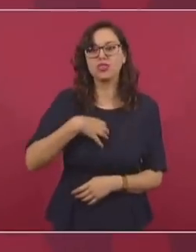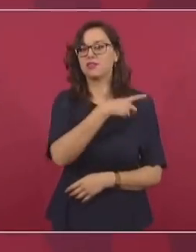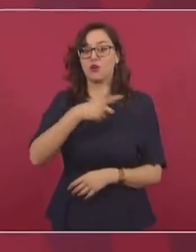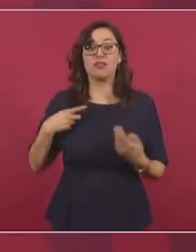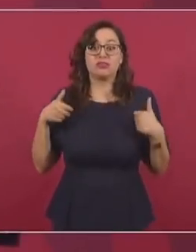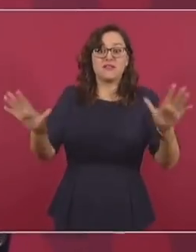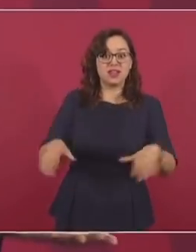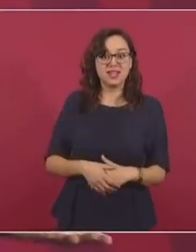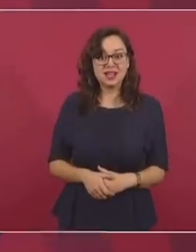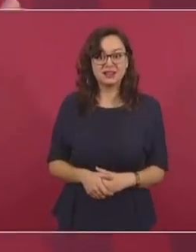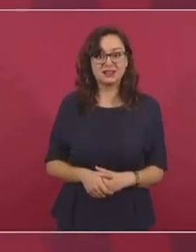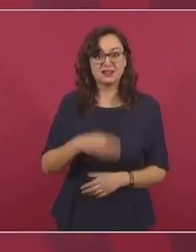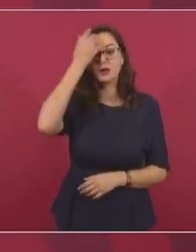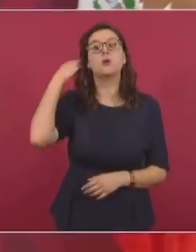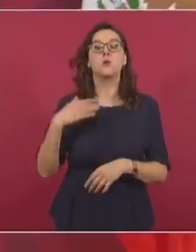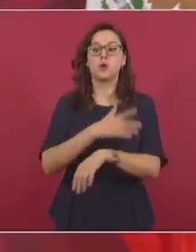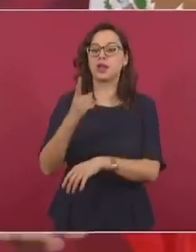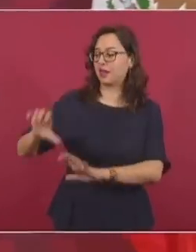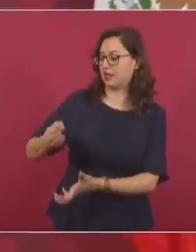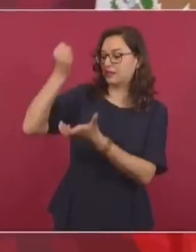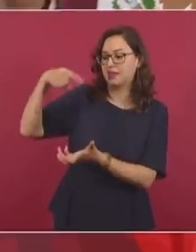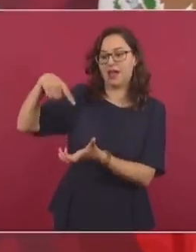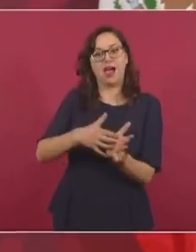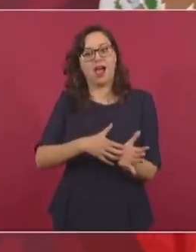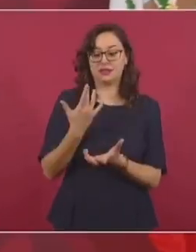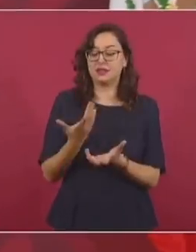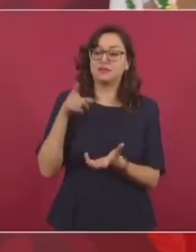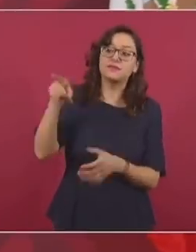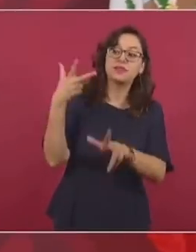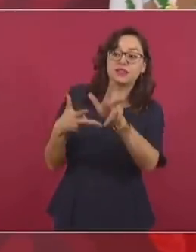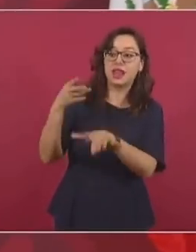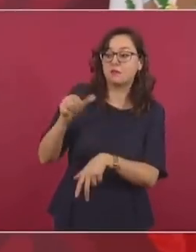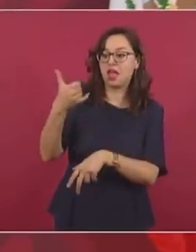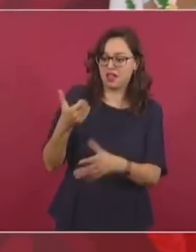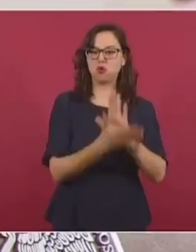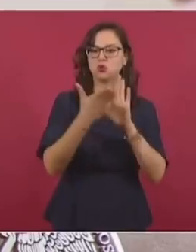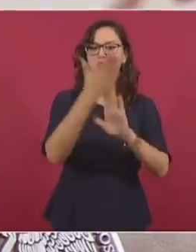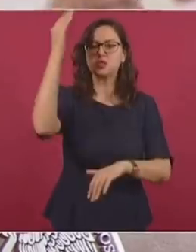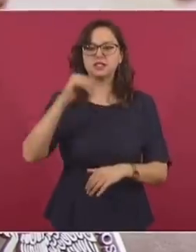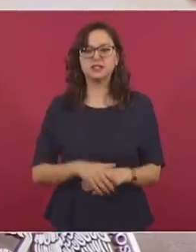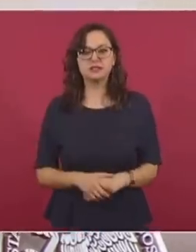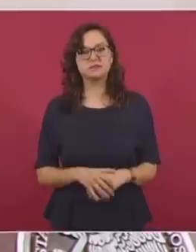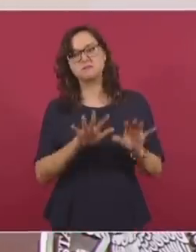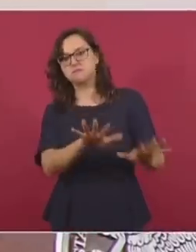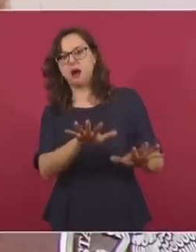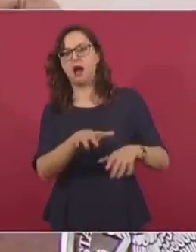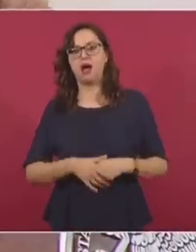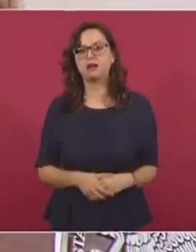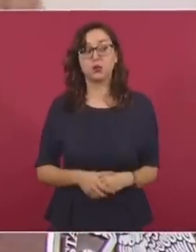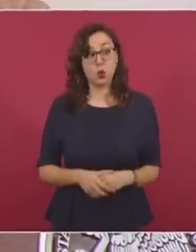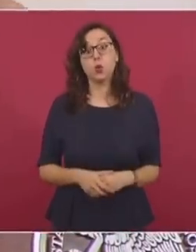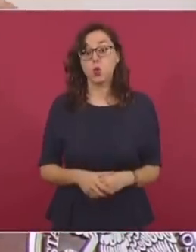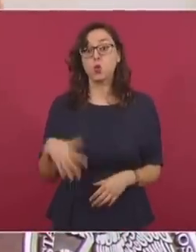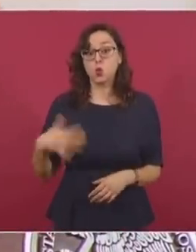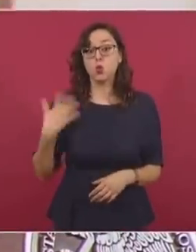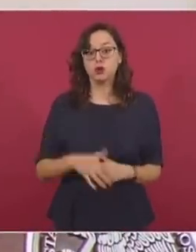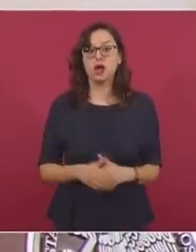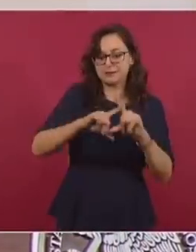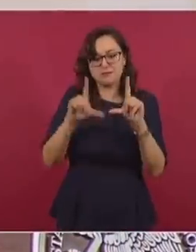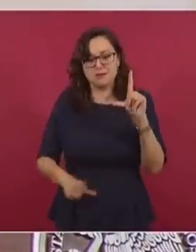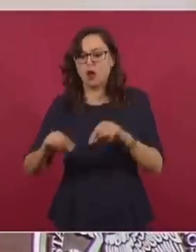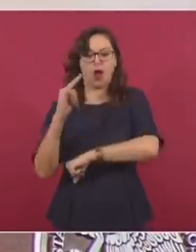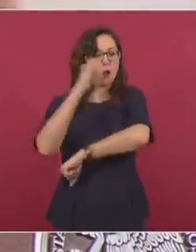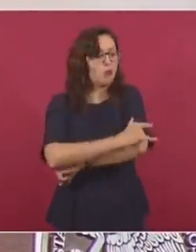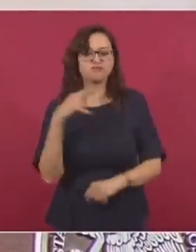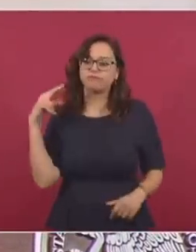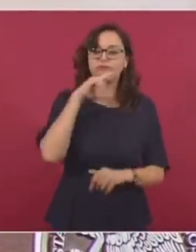Pues de ese ahorro, estamos financiando la mitad del Tren Maya, sin deuda. Esa es una de las obras más importantes que se ha construido en el mundo